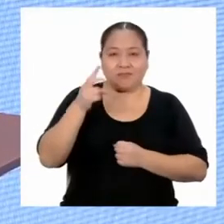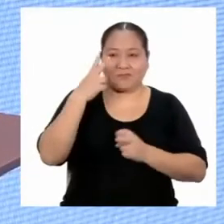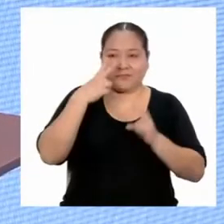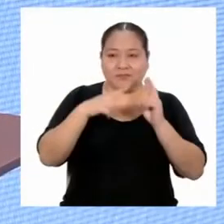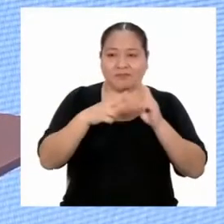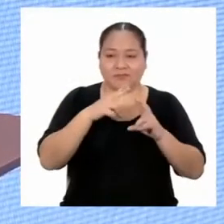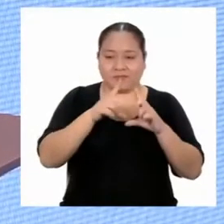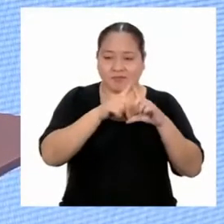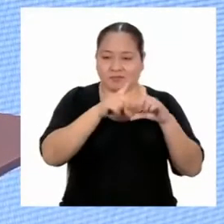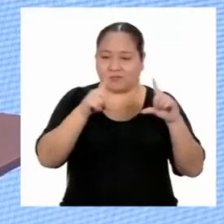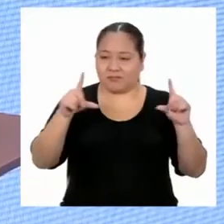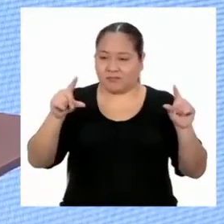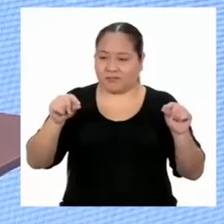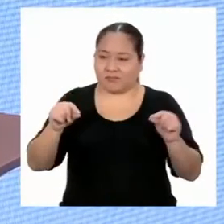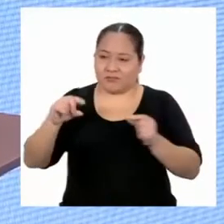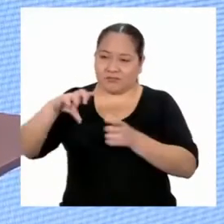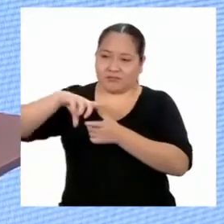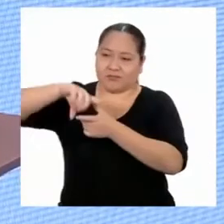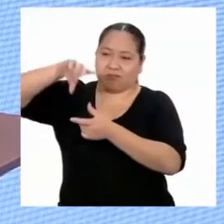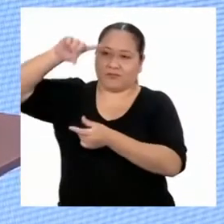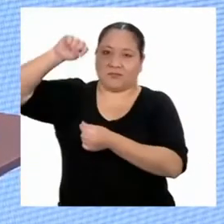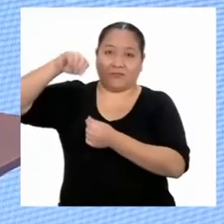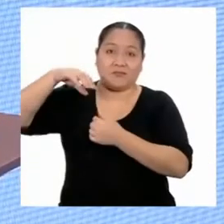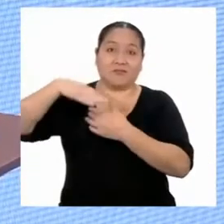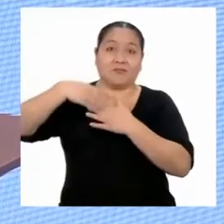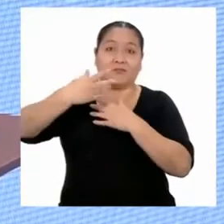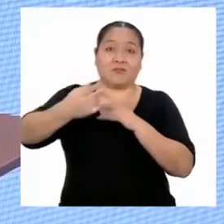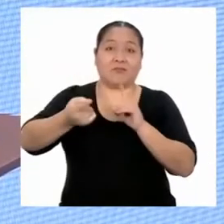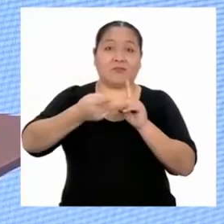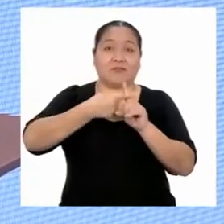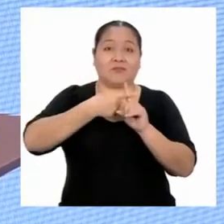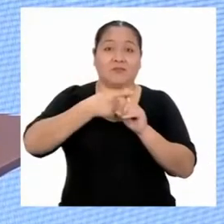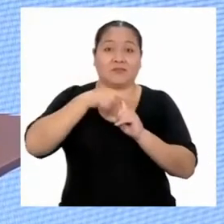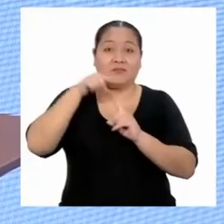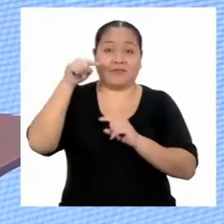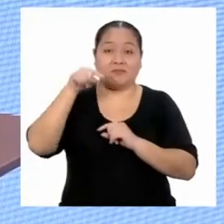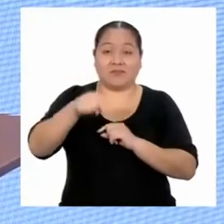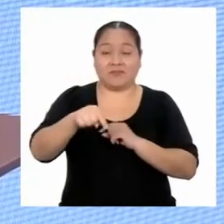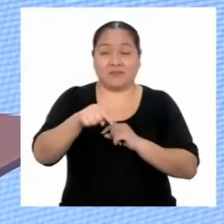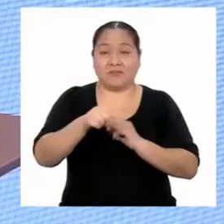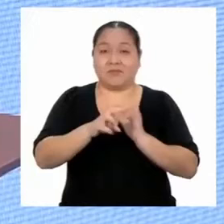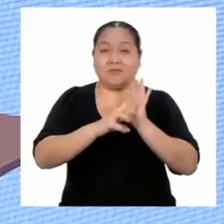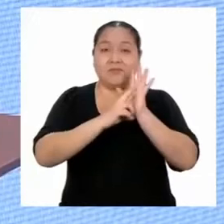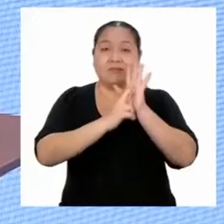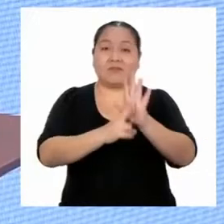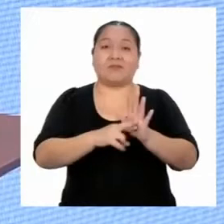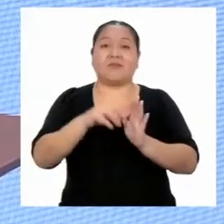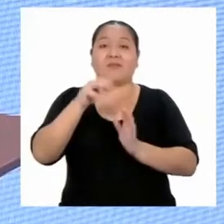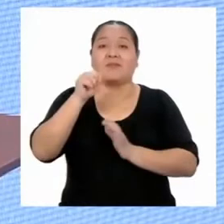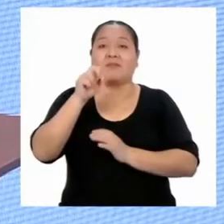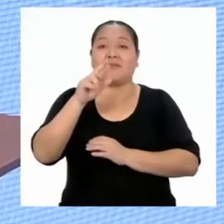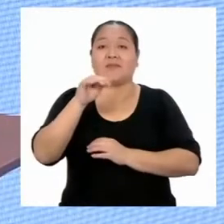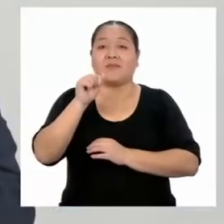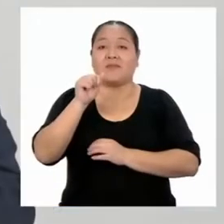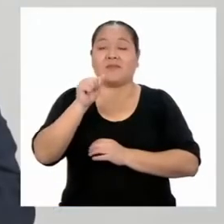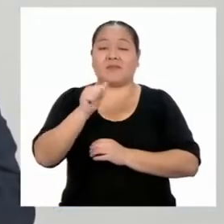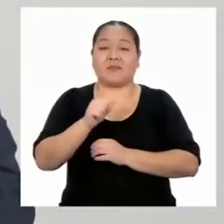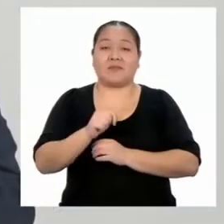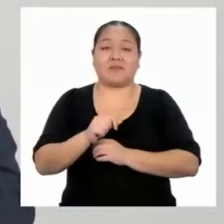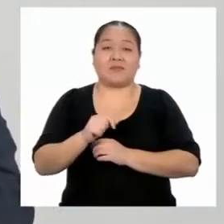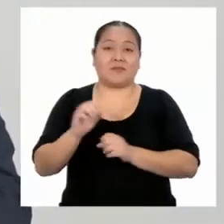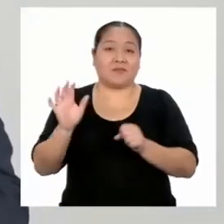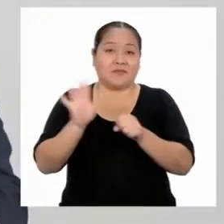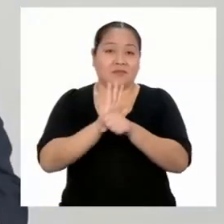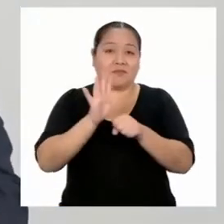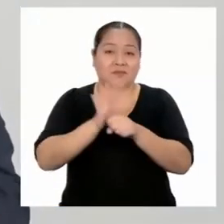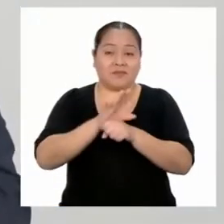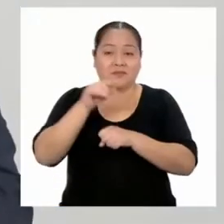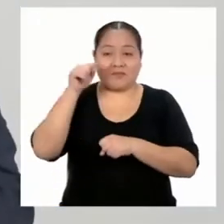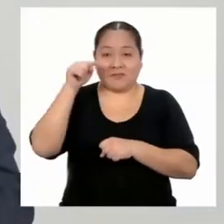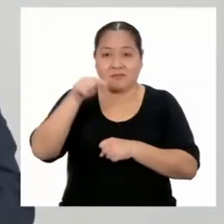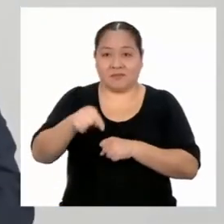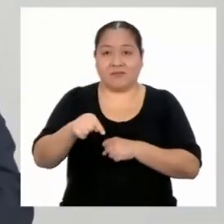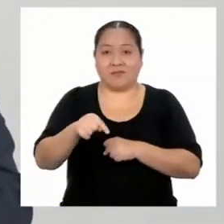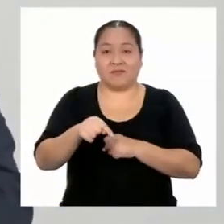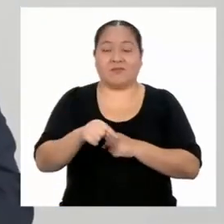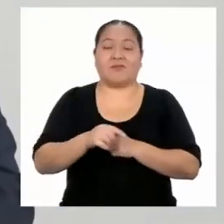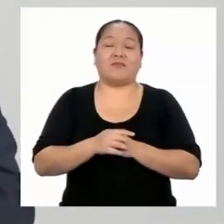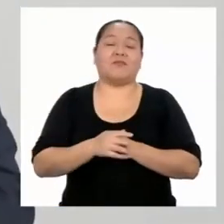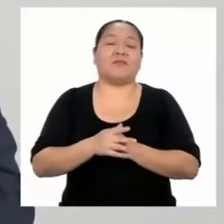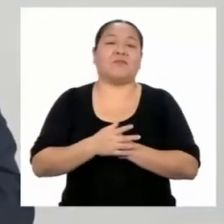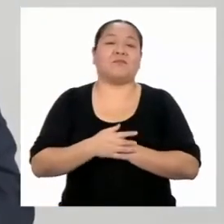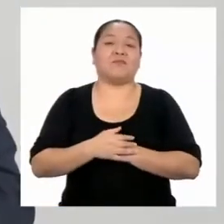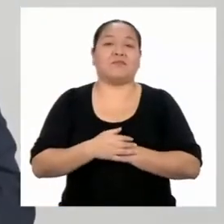de cada rectángulo y luego las sumamos, esa suma correspondería al área total de la figura. Genial,